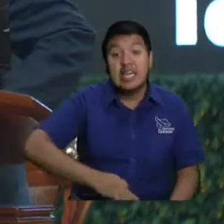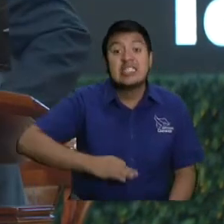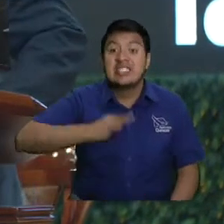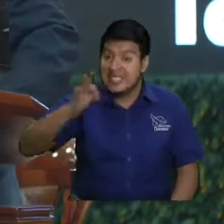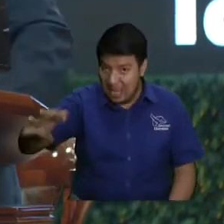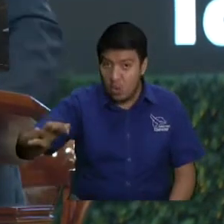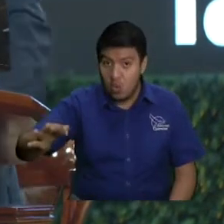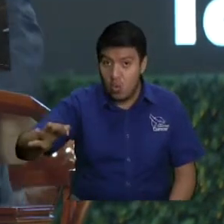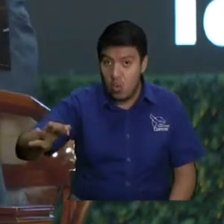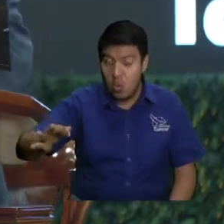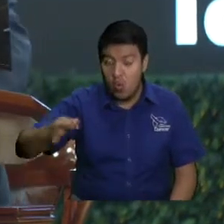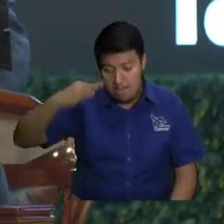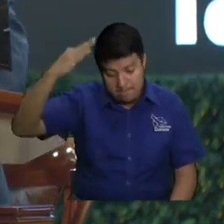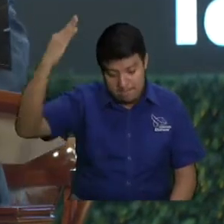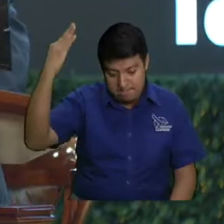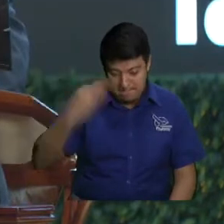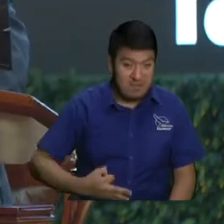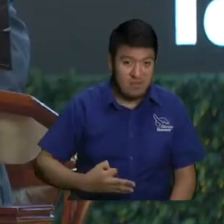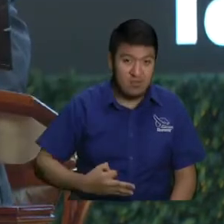verdes.